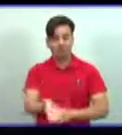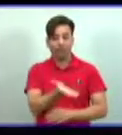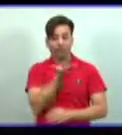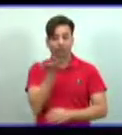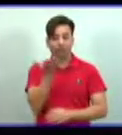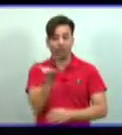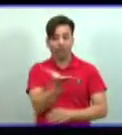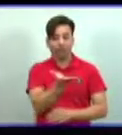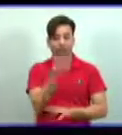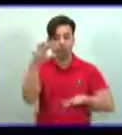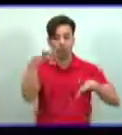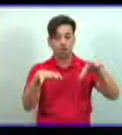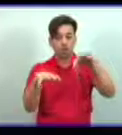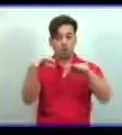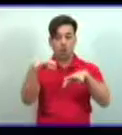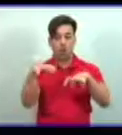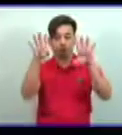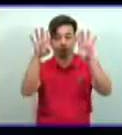nieve.